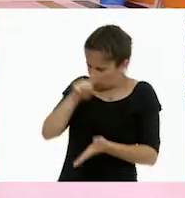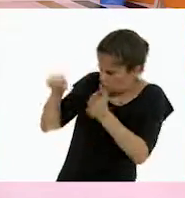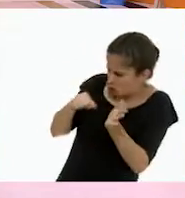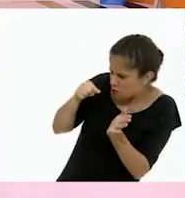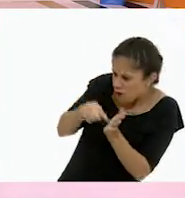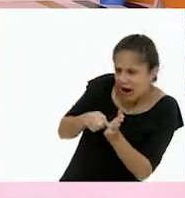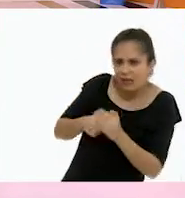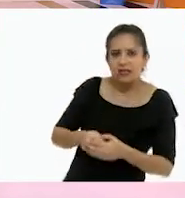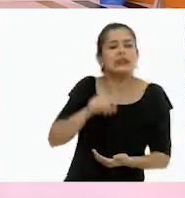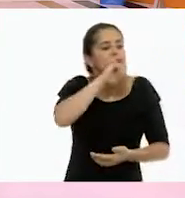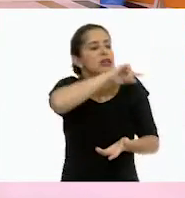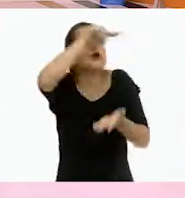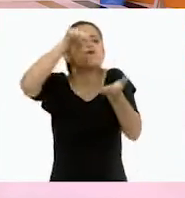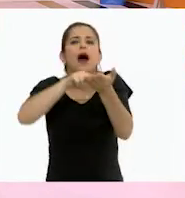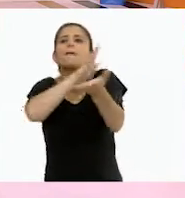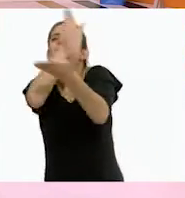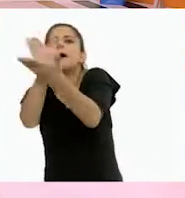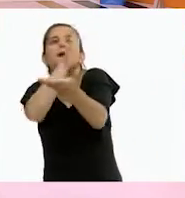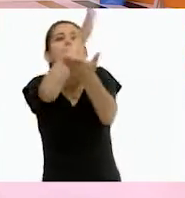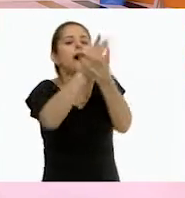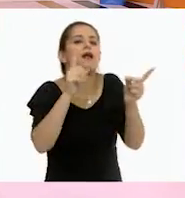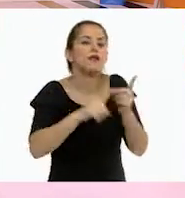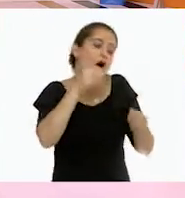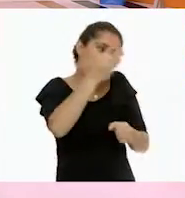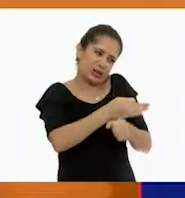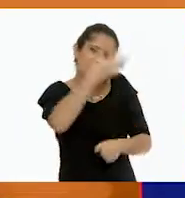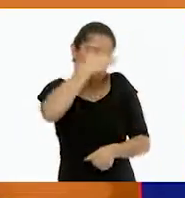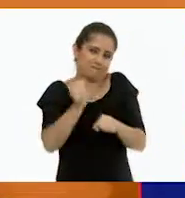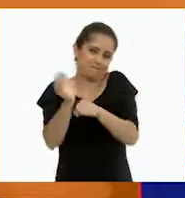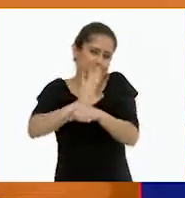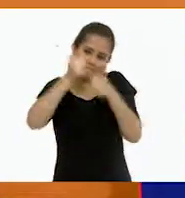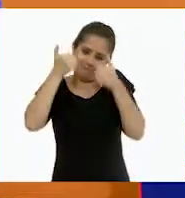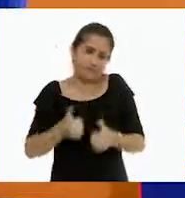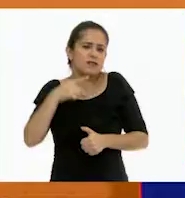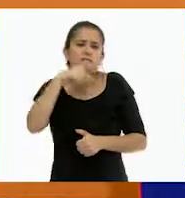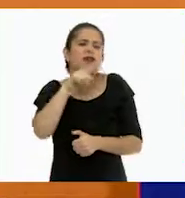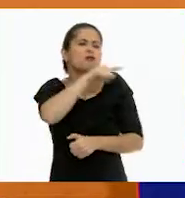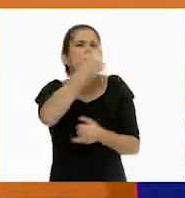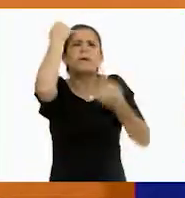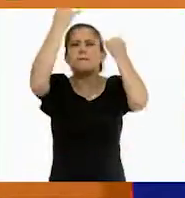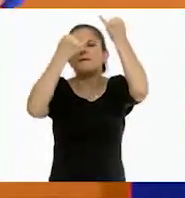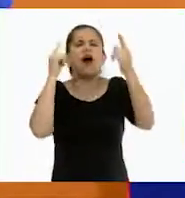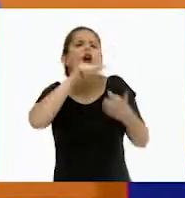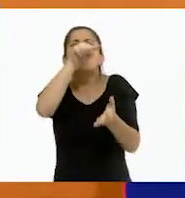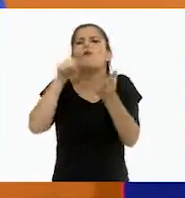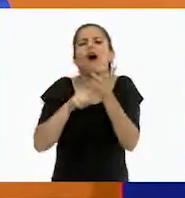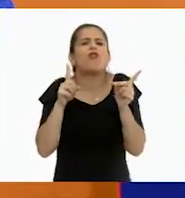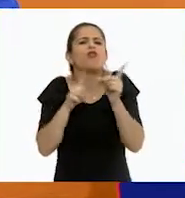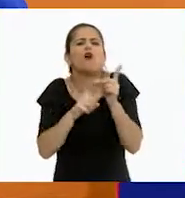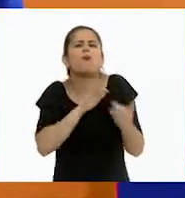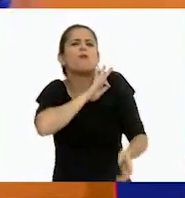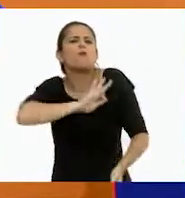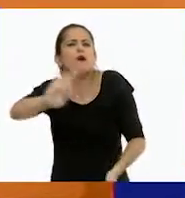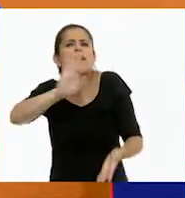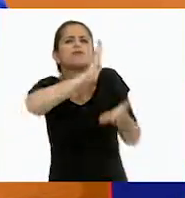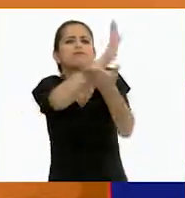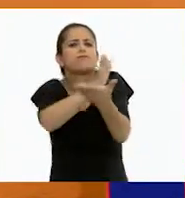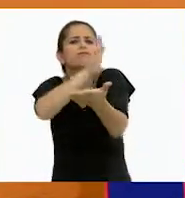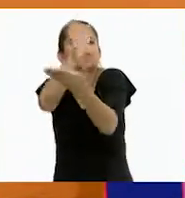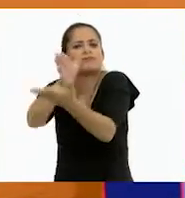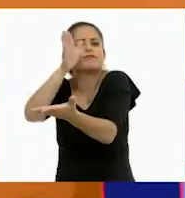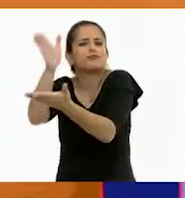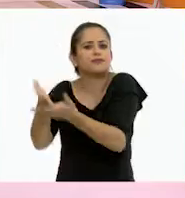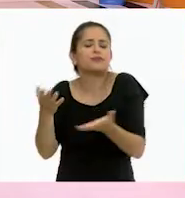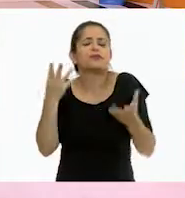Lugares. ¿A dónde puedes ir? Bueno, ahorita no se puede ir a muchos lugares, pero lugares en los que puedes tú estar con tu familia.